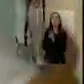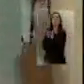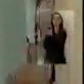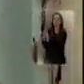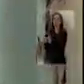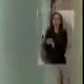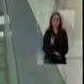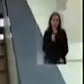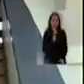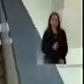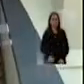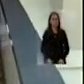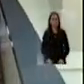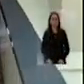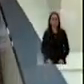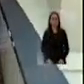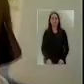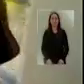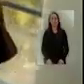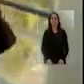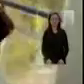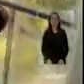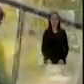Muchas gracias. Gracias.